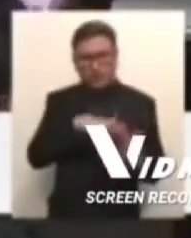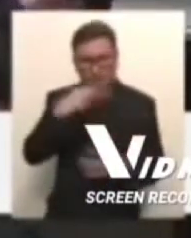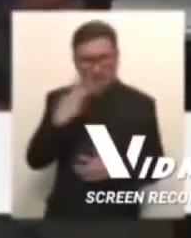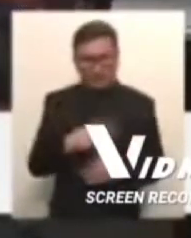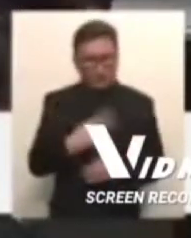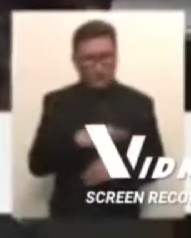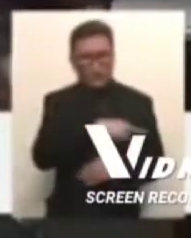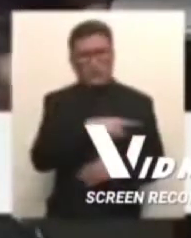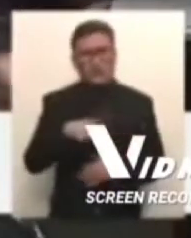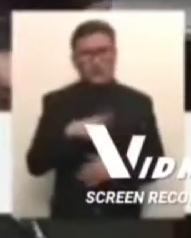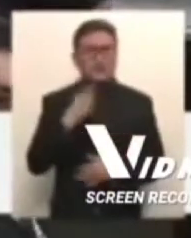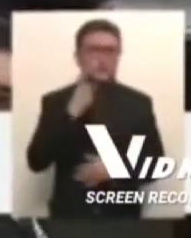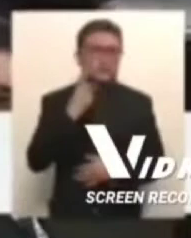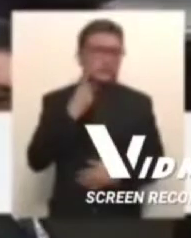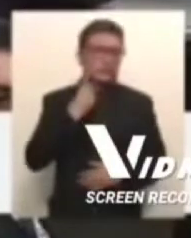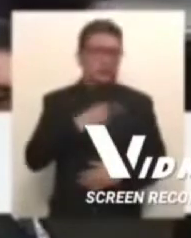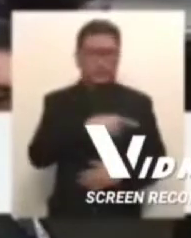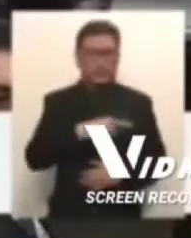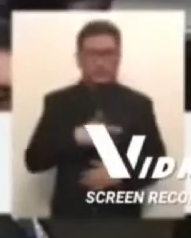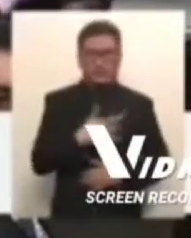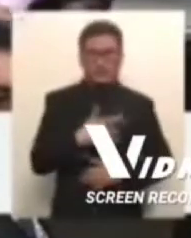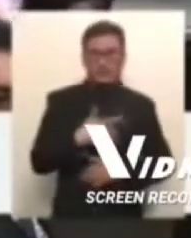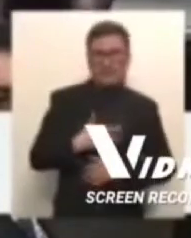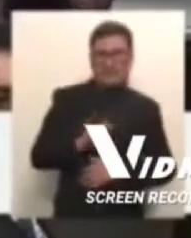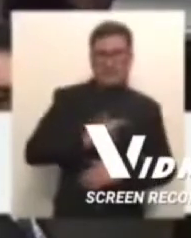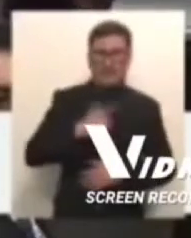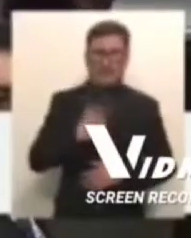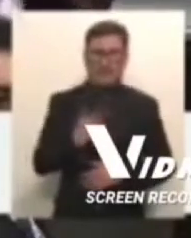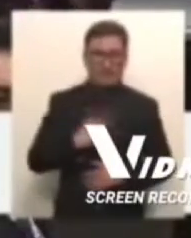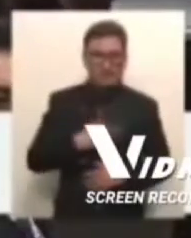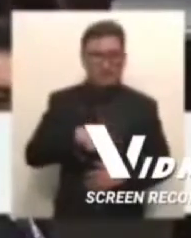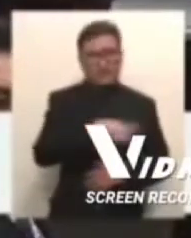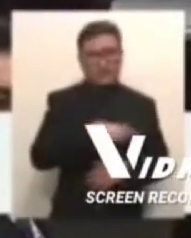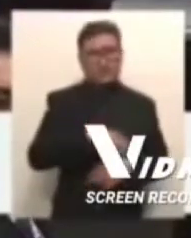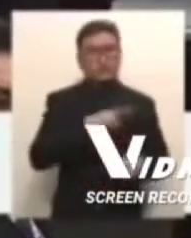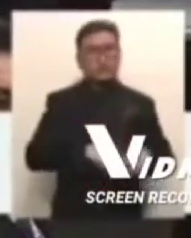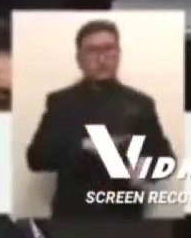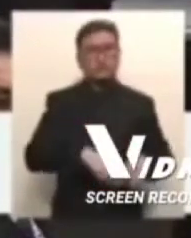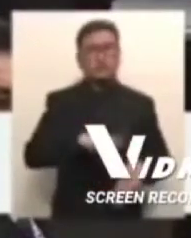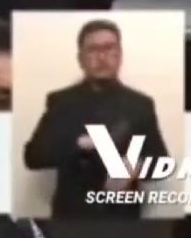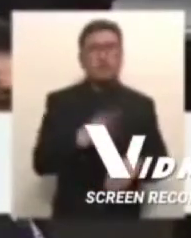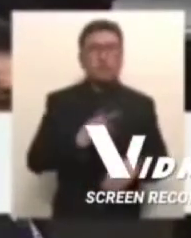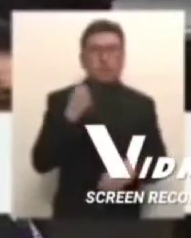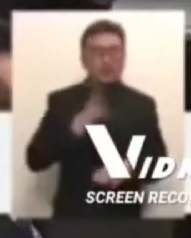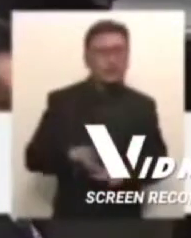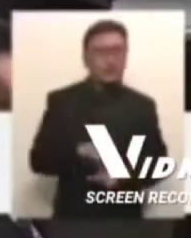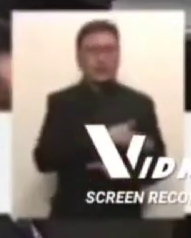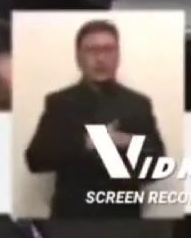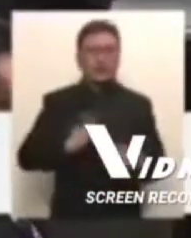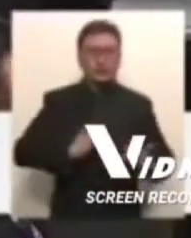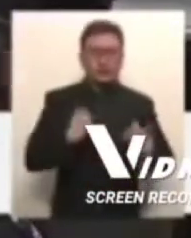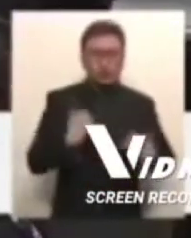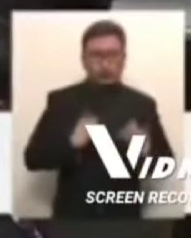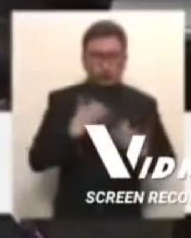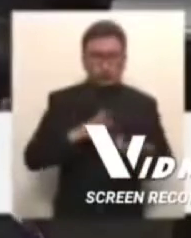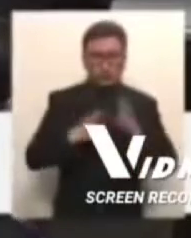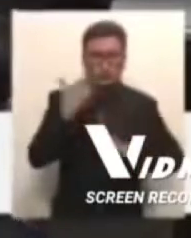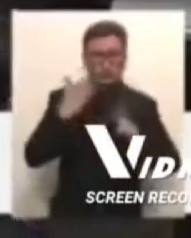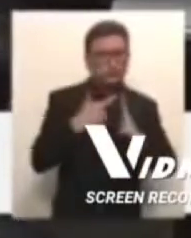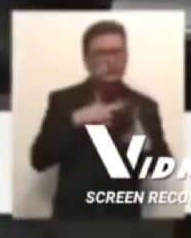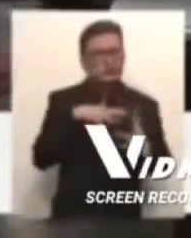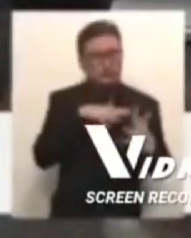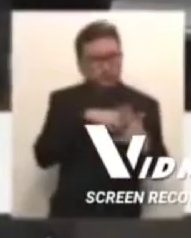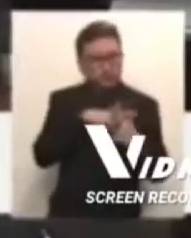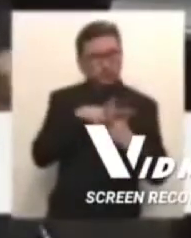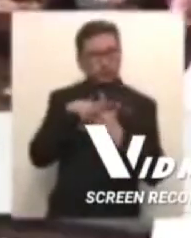Esos diputados que hoy se indignan no estarían sentados ahí si no hubiera habido jóvenes valientes y revolucionarios que